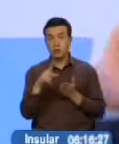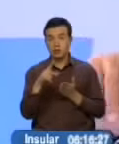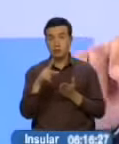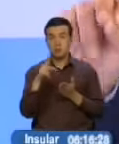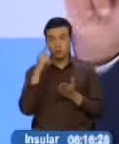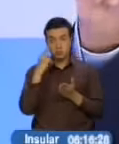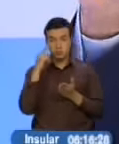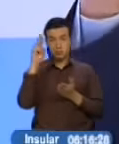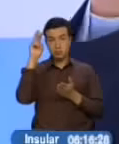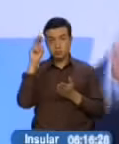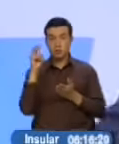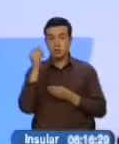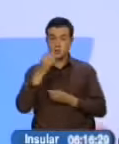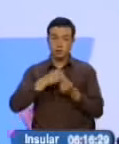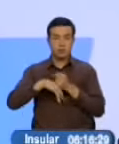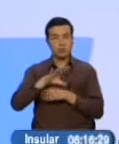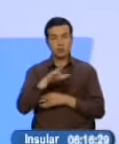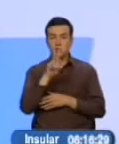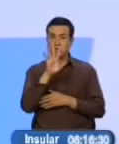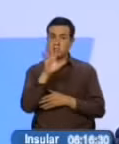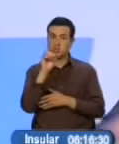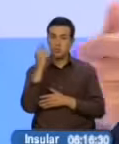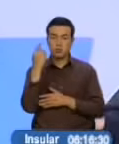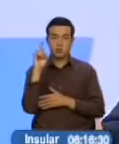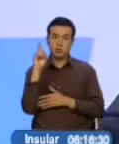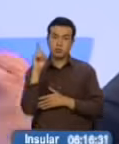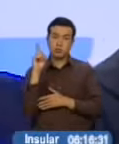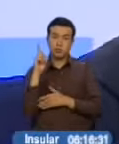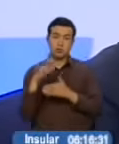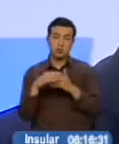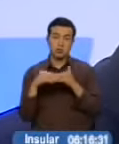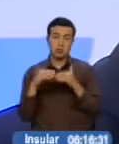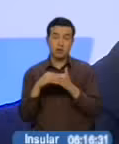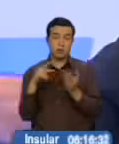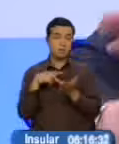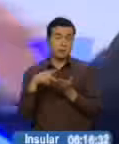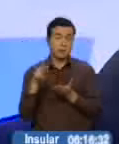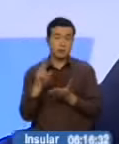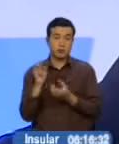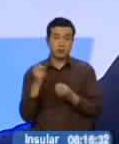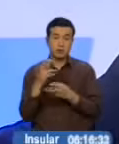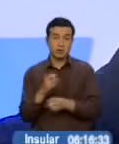estas consideraciones, invertir alrededor de 250 millones en seguros para,